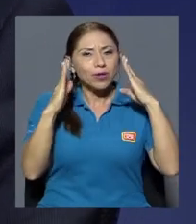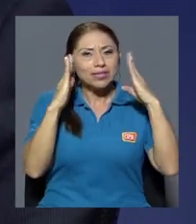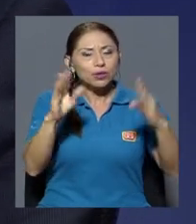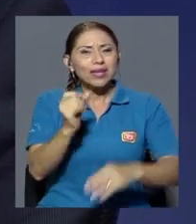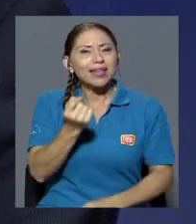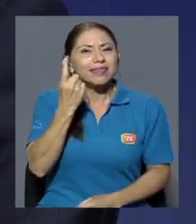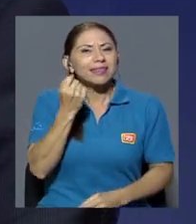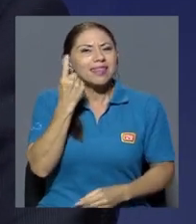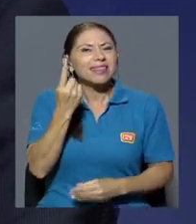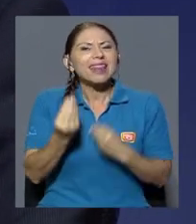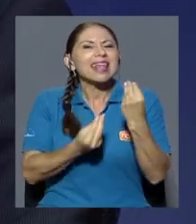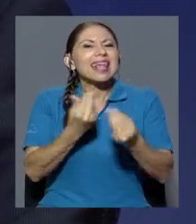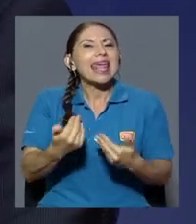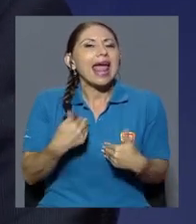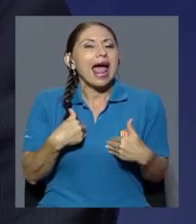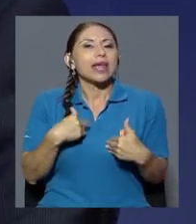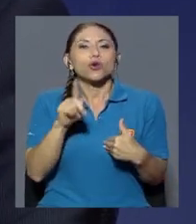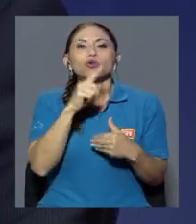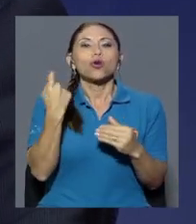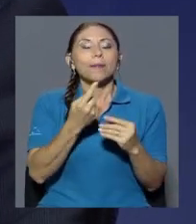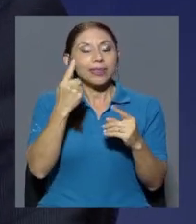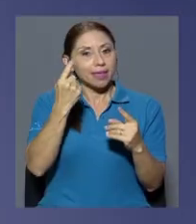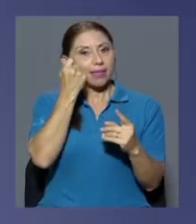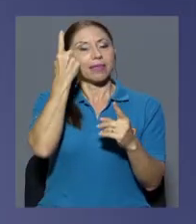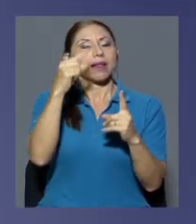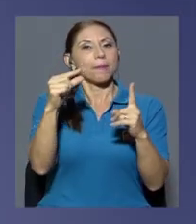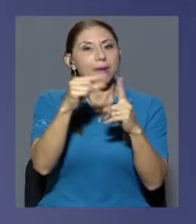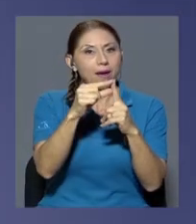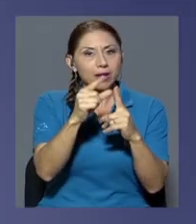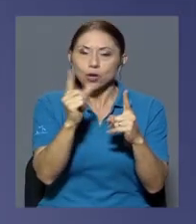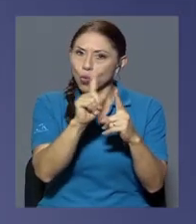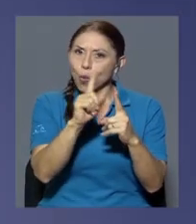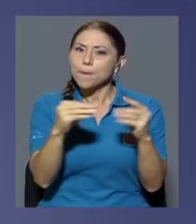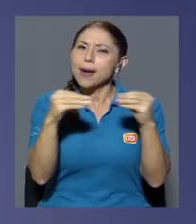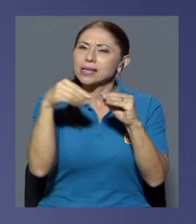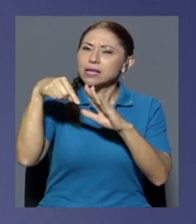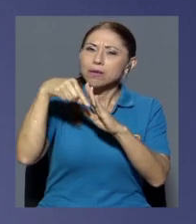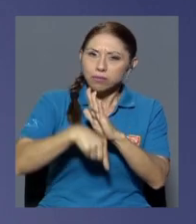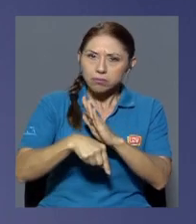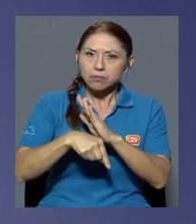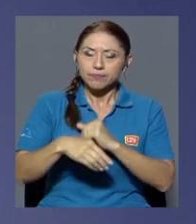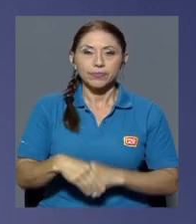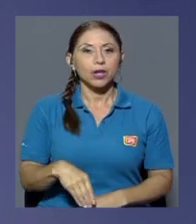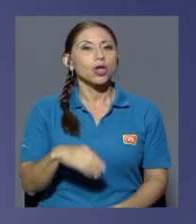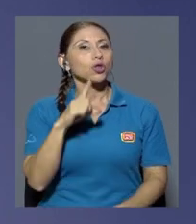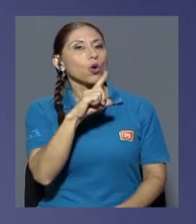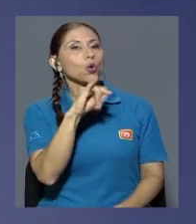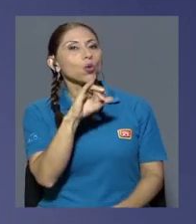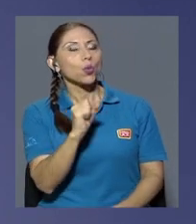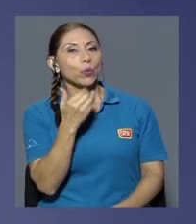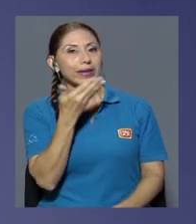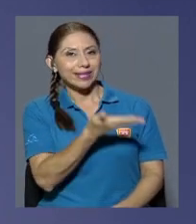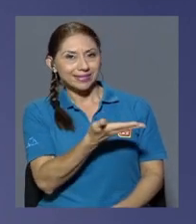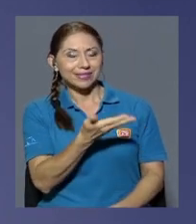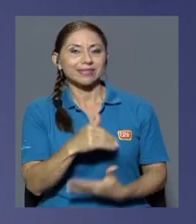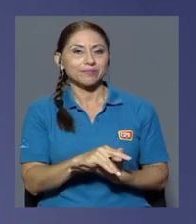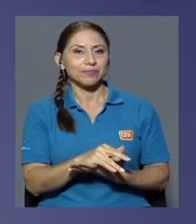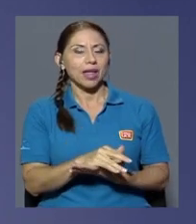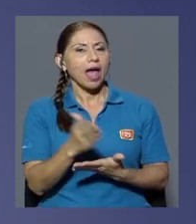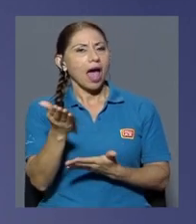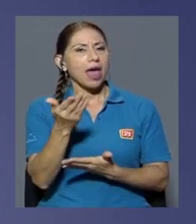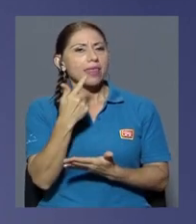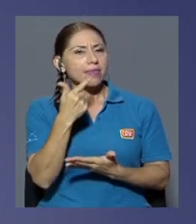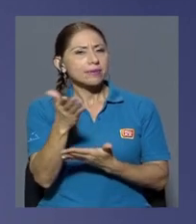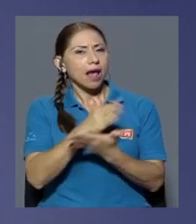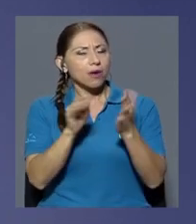qué hay detrás de esto más allá del término y don luís hace algo que yo creo que es fundamental en esta gran discusión que